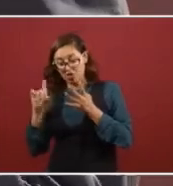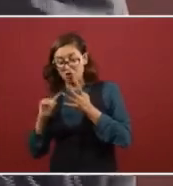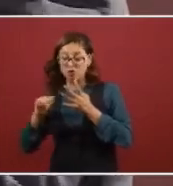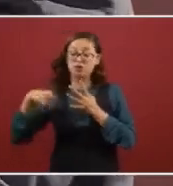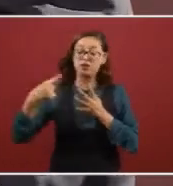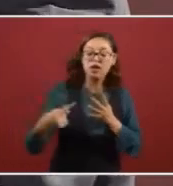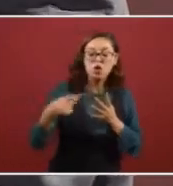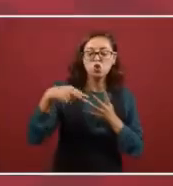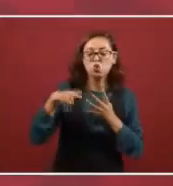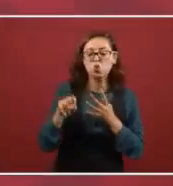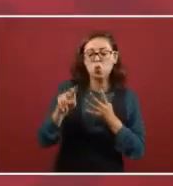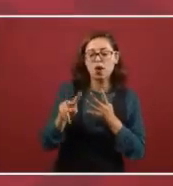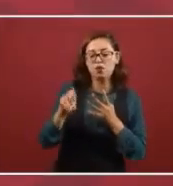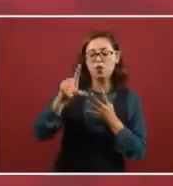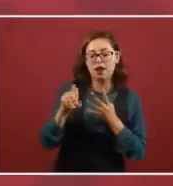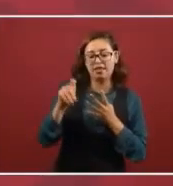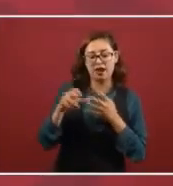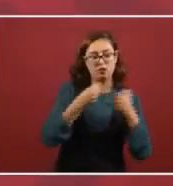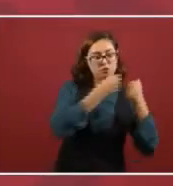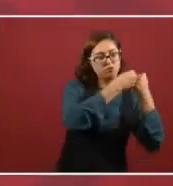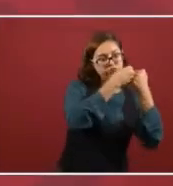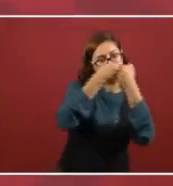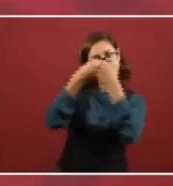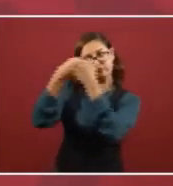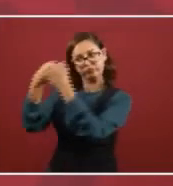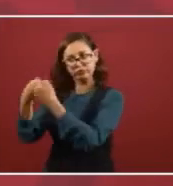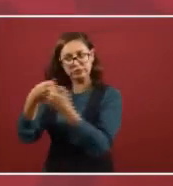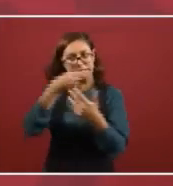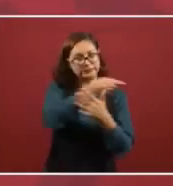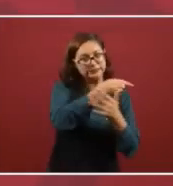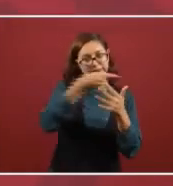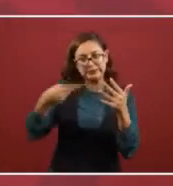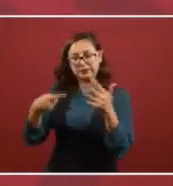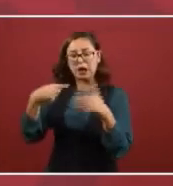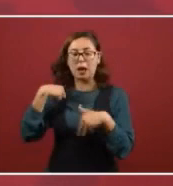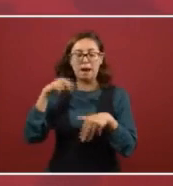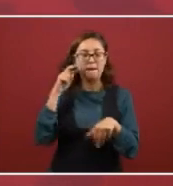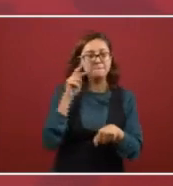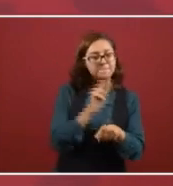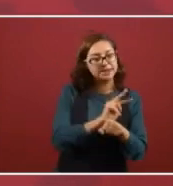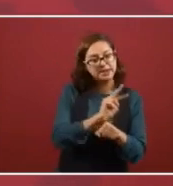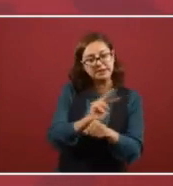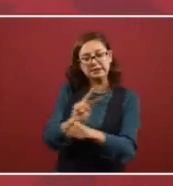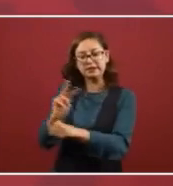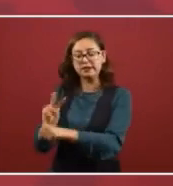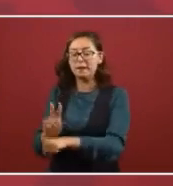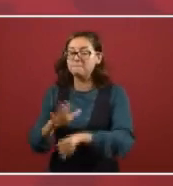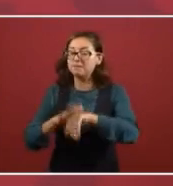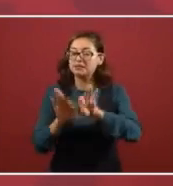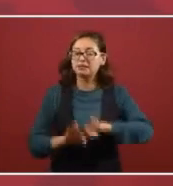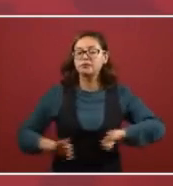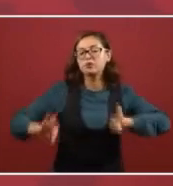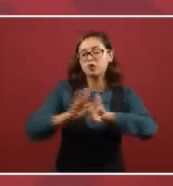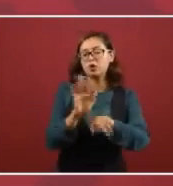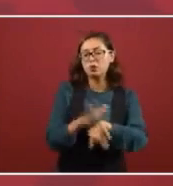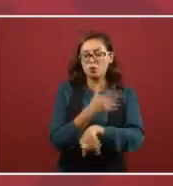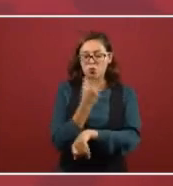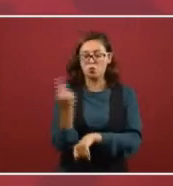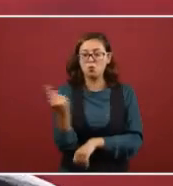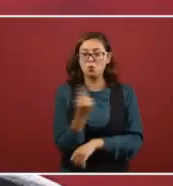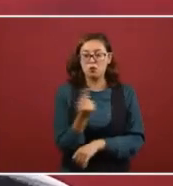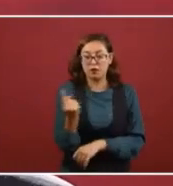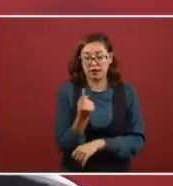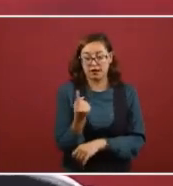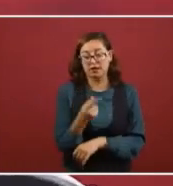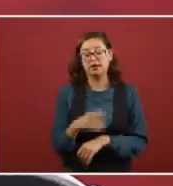es una prioridad. ¿Por qué es una prioridad? Why is this a priority for us, for Mexico? Bueno, el Gabinete de Seguridad nos instruyó a la Secretaría de